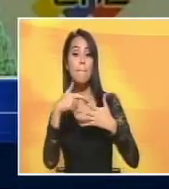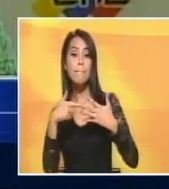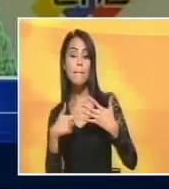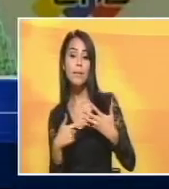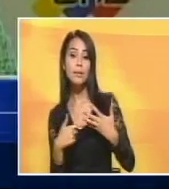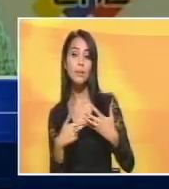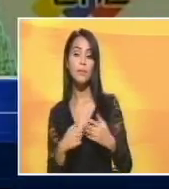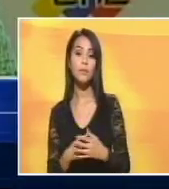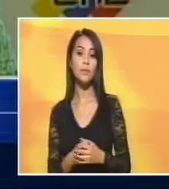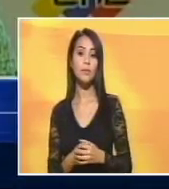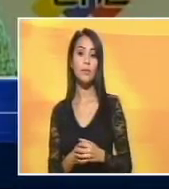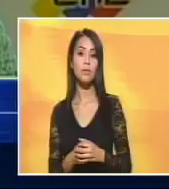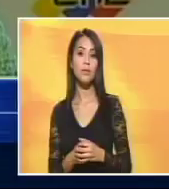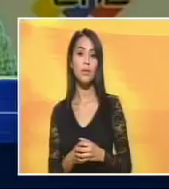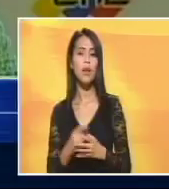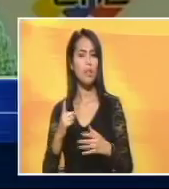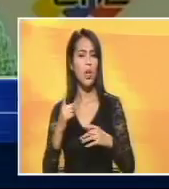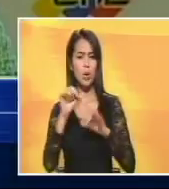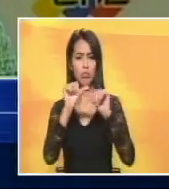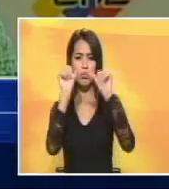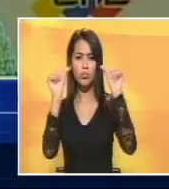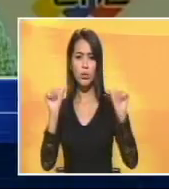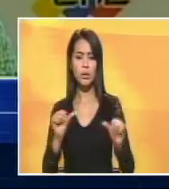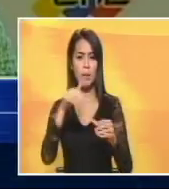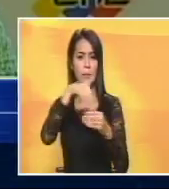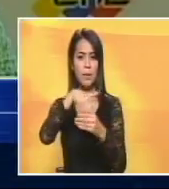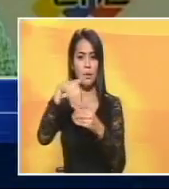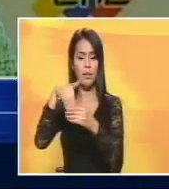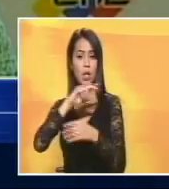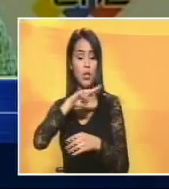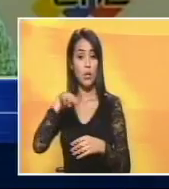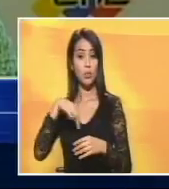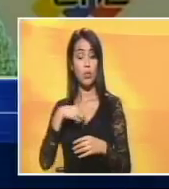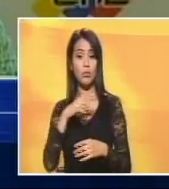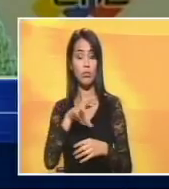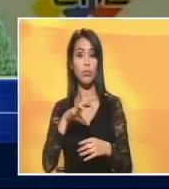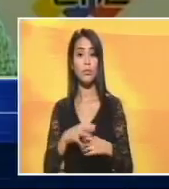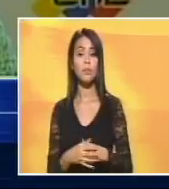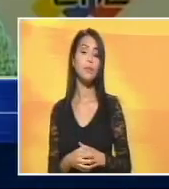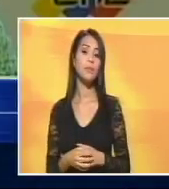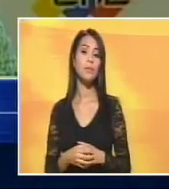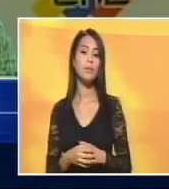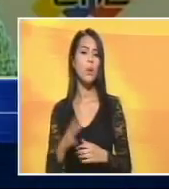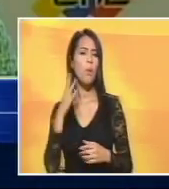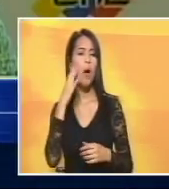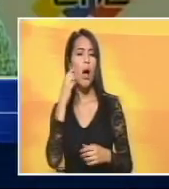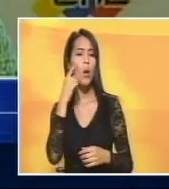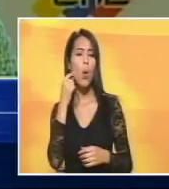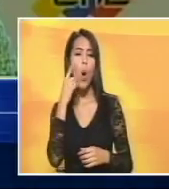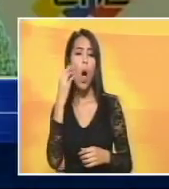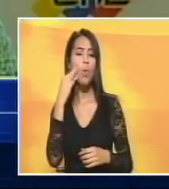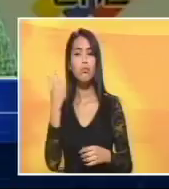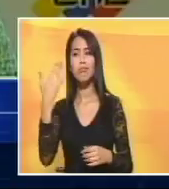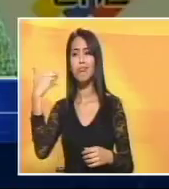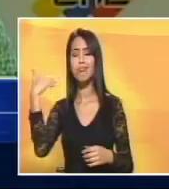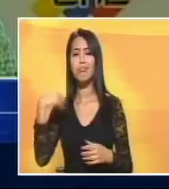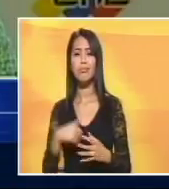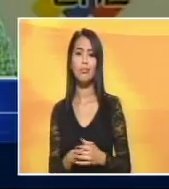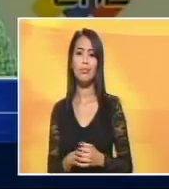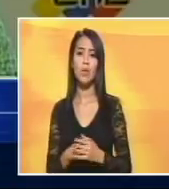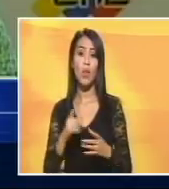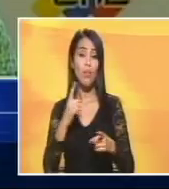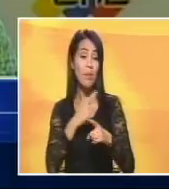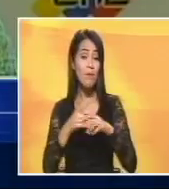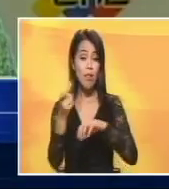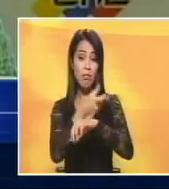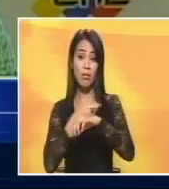la subyugación de los sistemas electorales de nuestro hemisferio, como han estado acostumbrados a imponer los diferentes